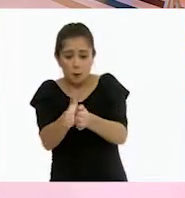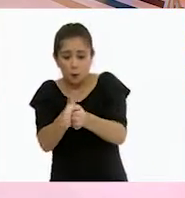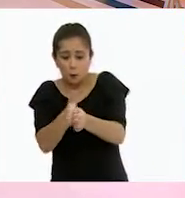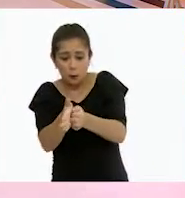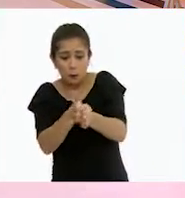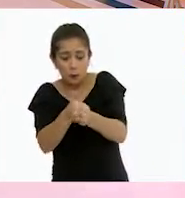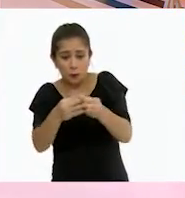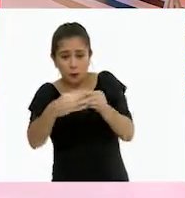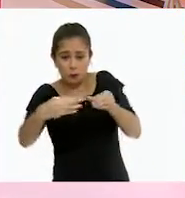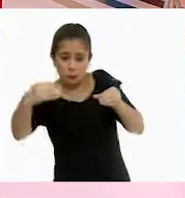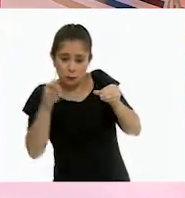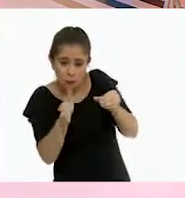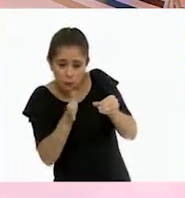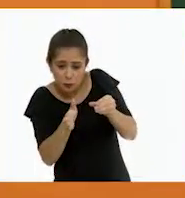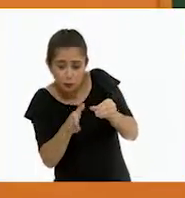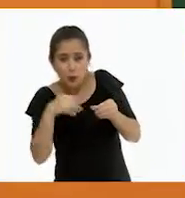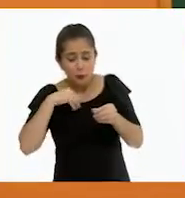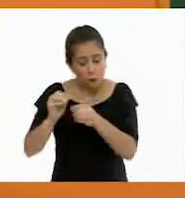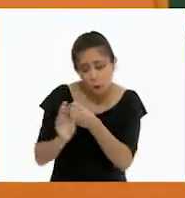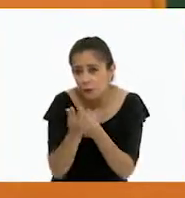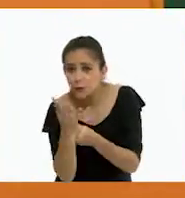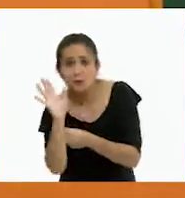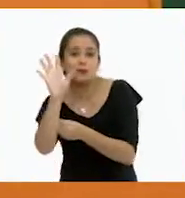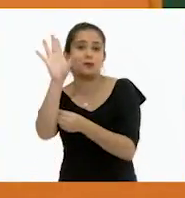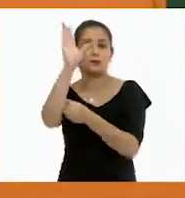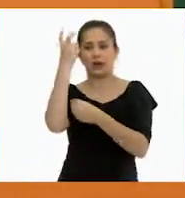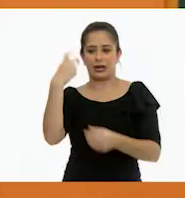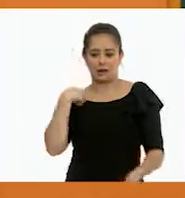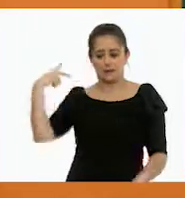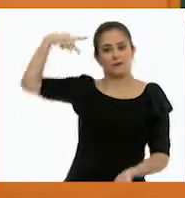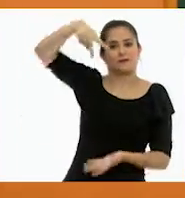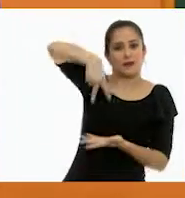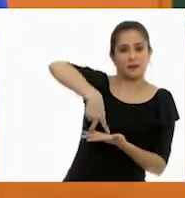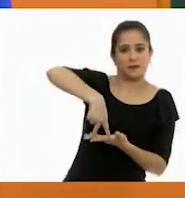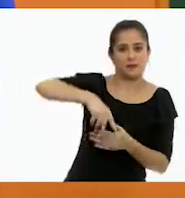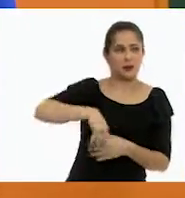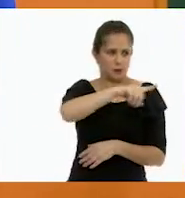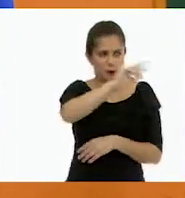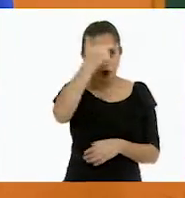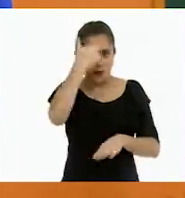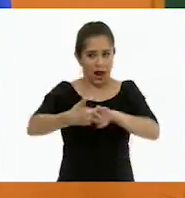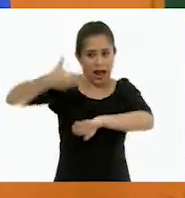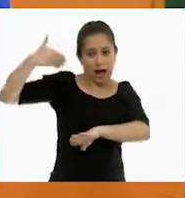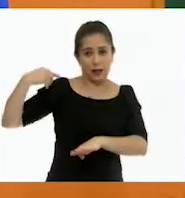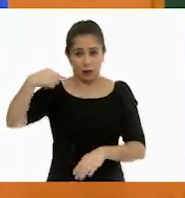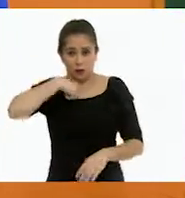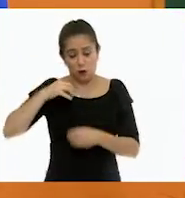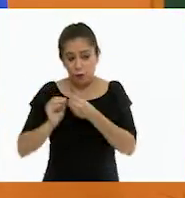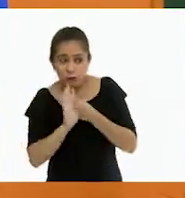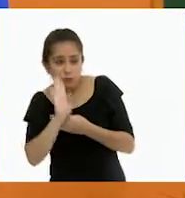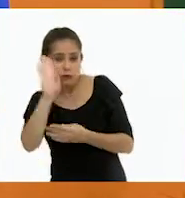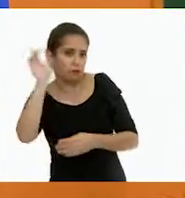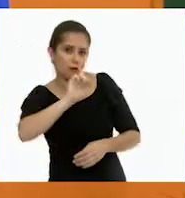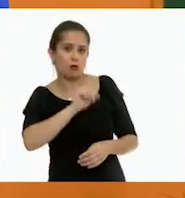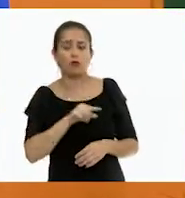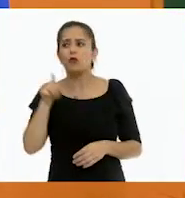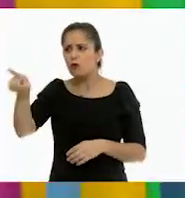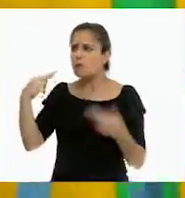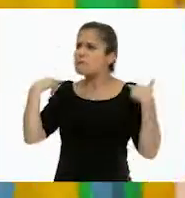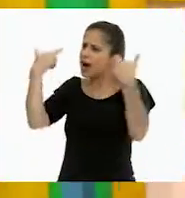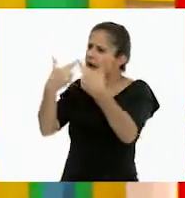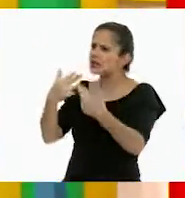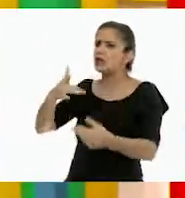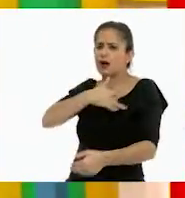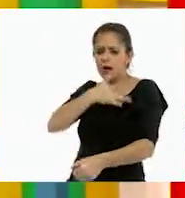pues dije, no, pues tengo que ir a donde frotaron la lámpara. Pero, ¿te acuerdas que yo antes no era genio? No, eres maestro de socioemocional. Oye,